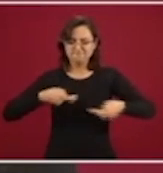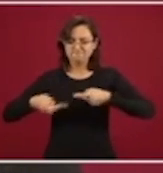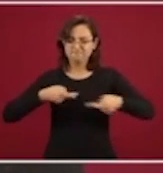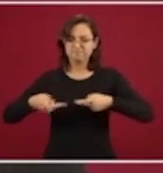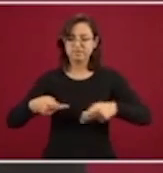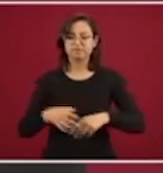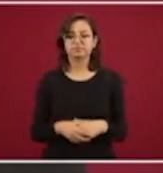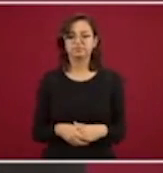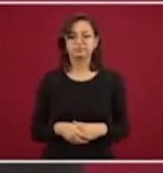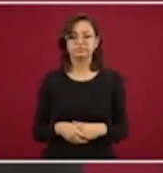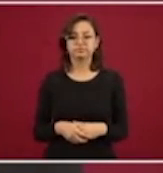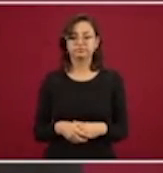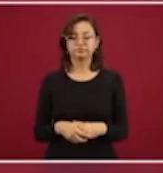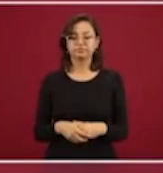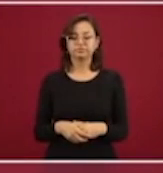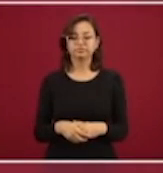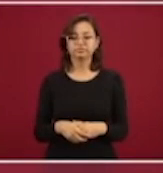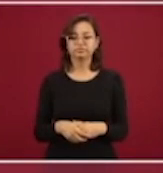El lunes voy